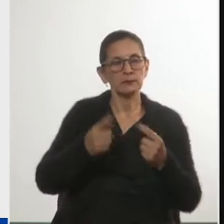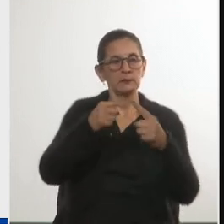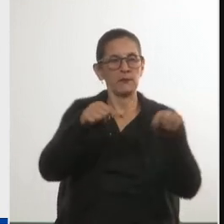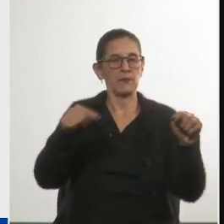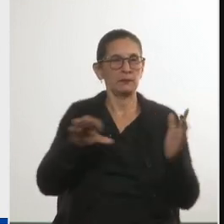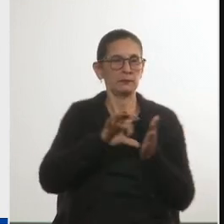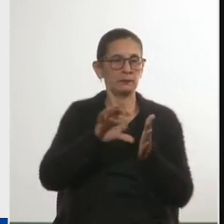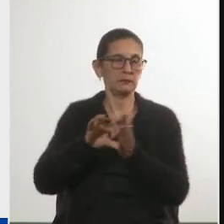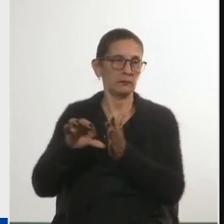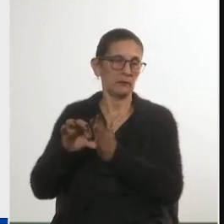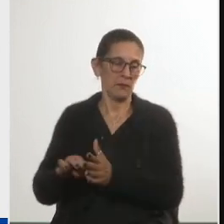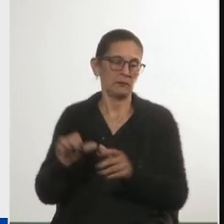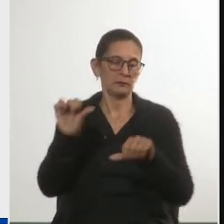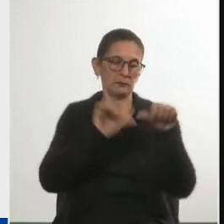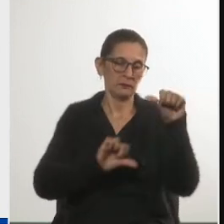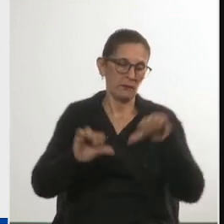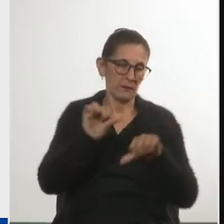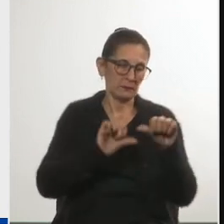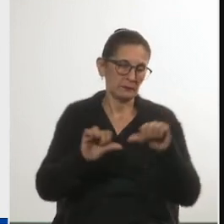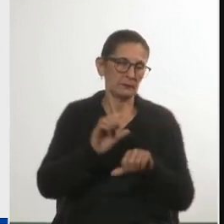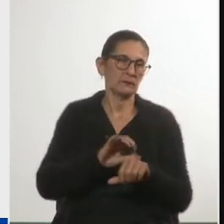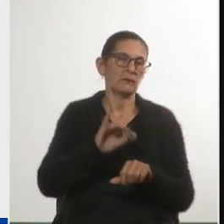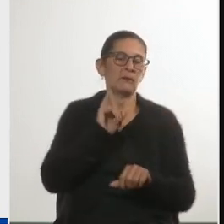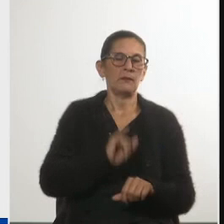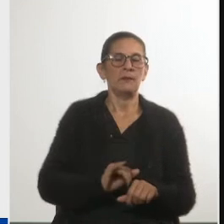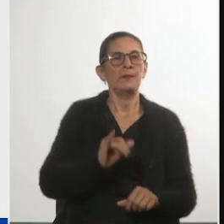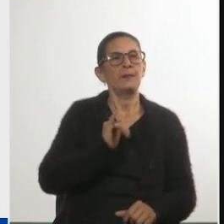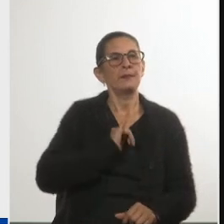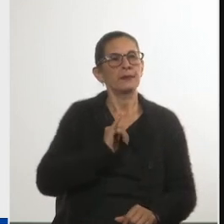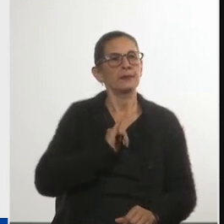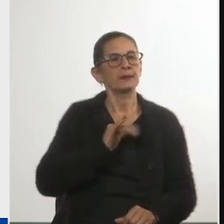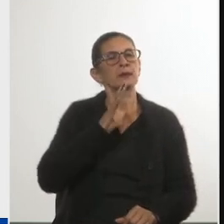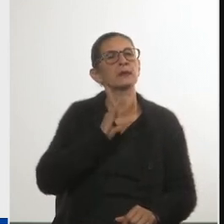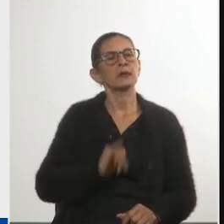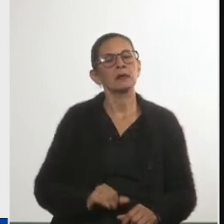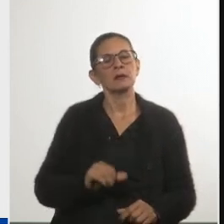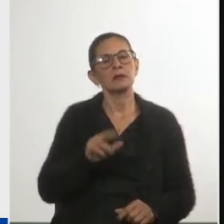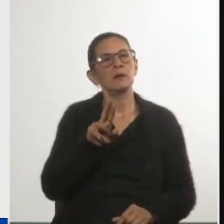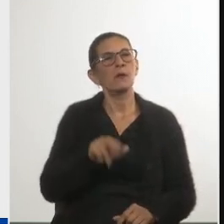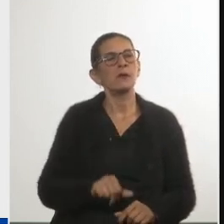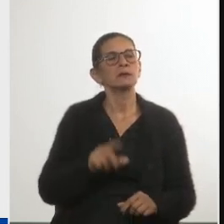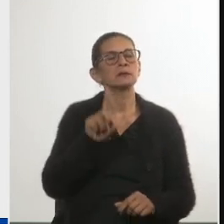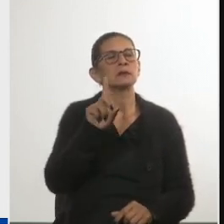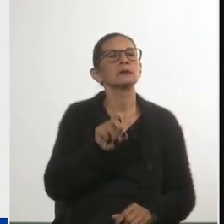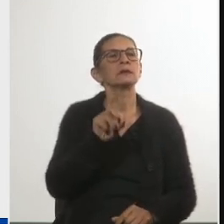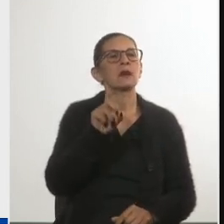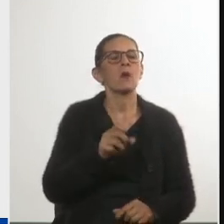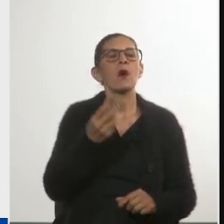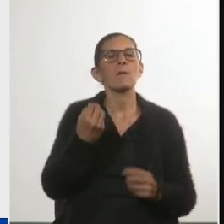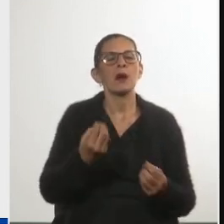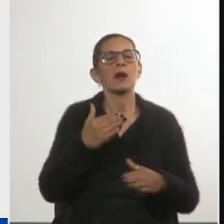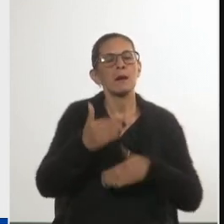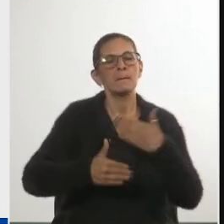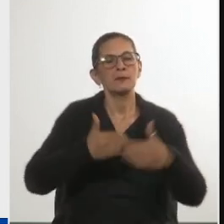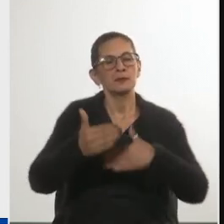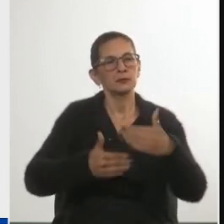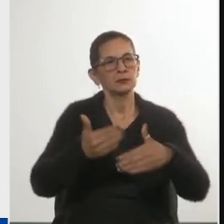prestadores, laboratorios y entidades que requieran de la utilización de agua para sus